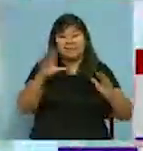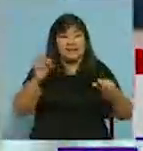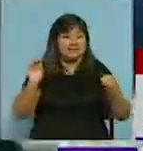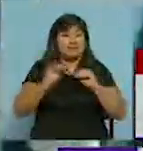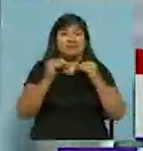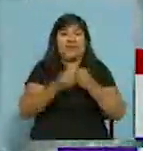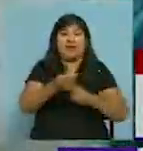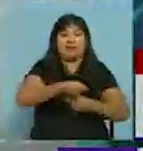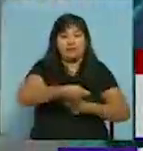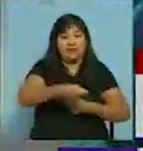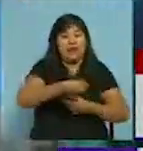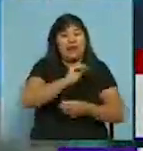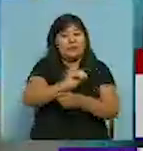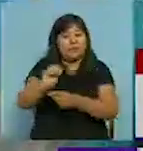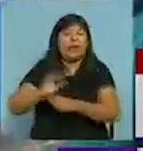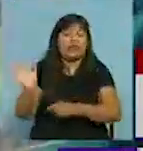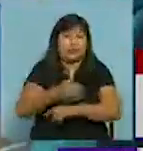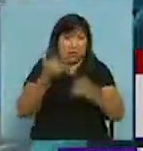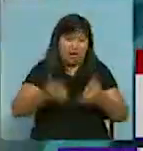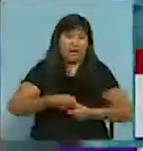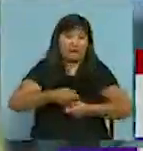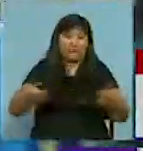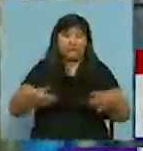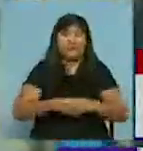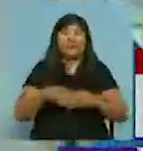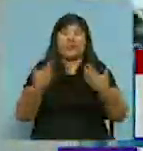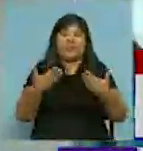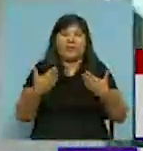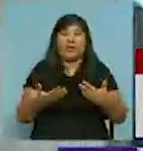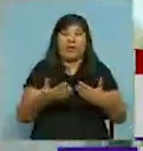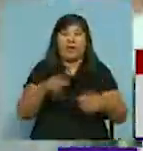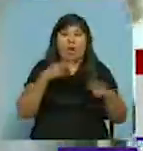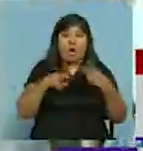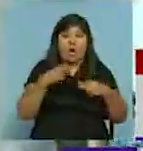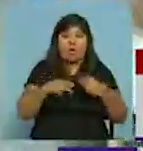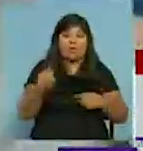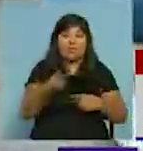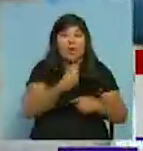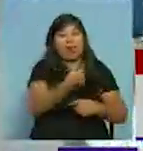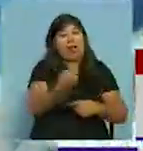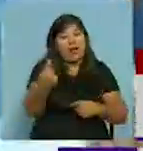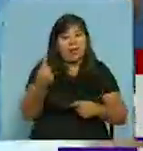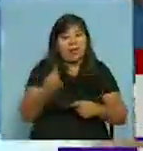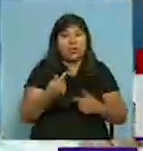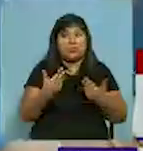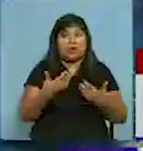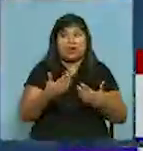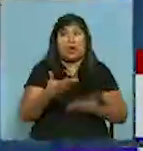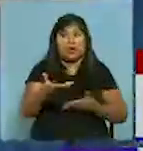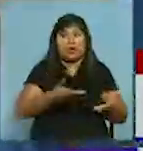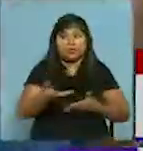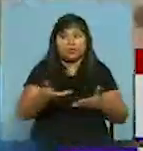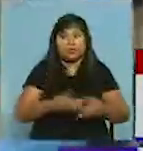un día dar vuelta no hoy podamos hacer el almuerzo con lo que cada uno tenga para poner y compartir